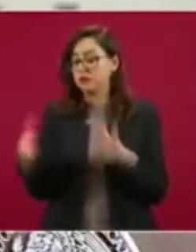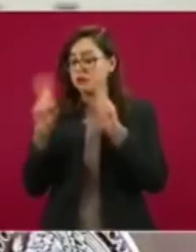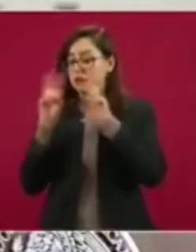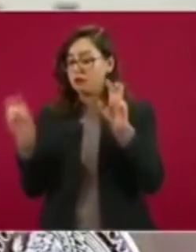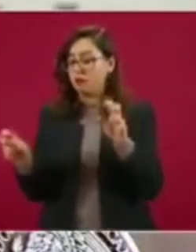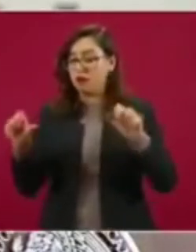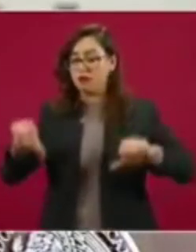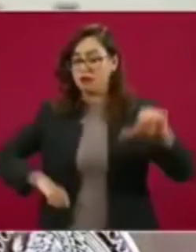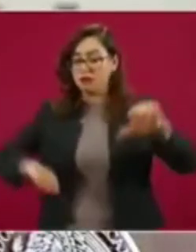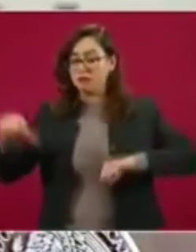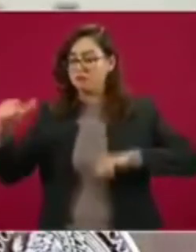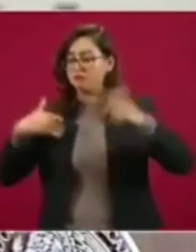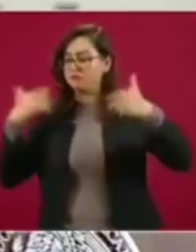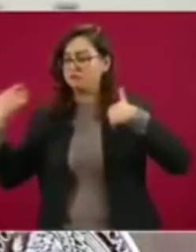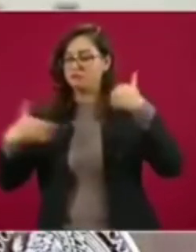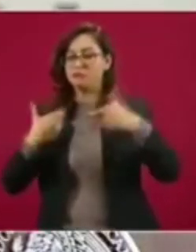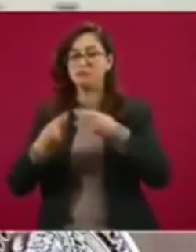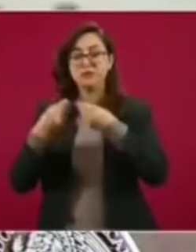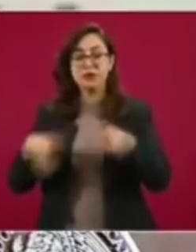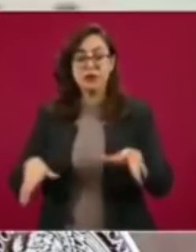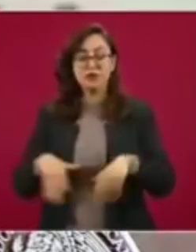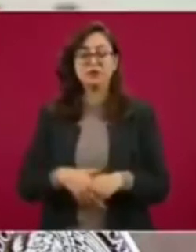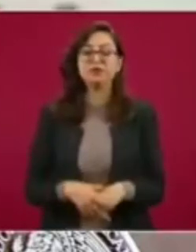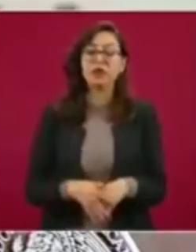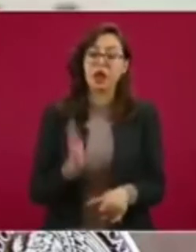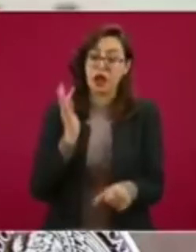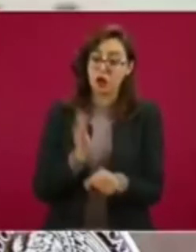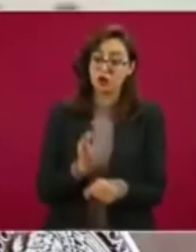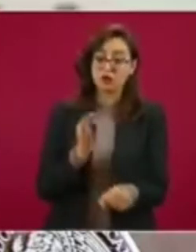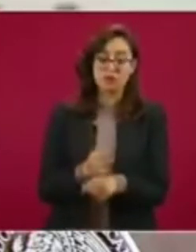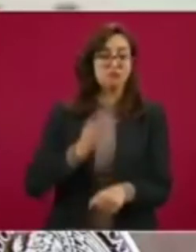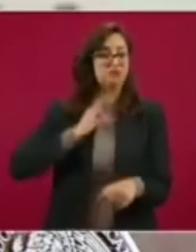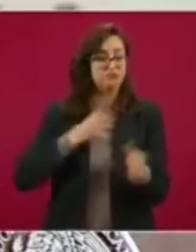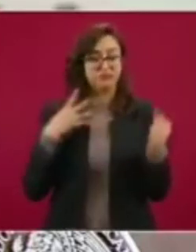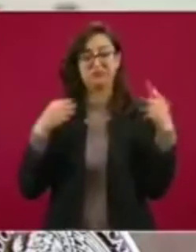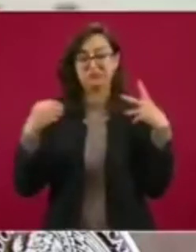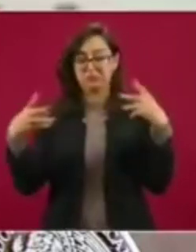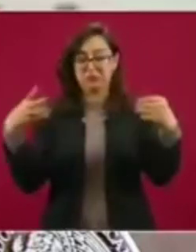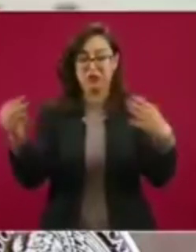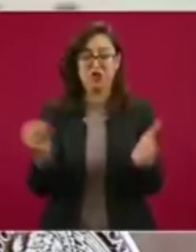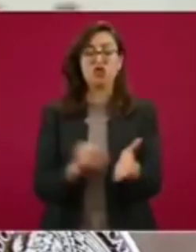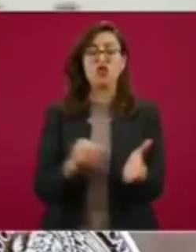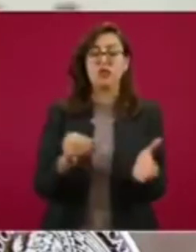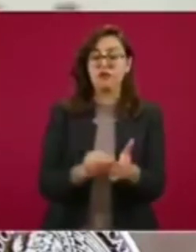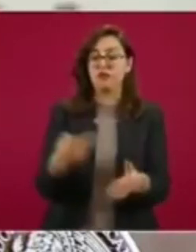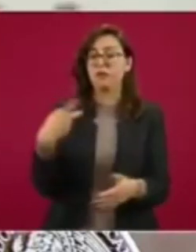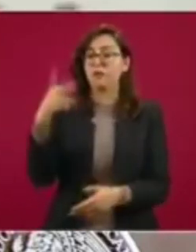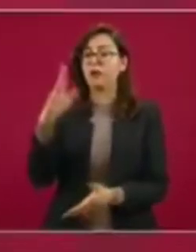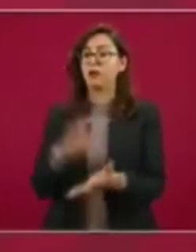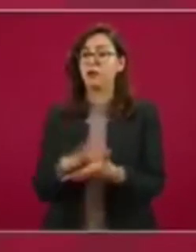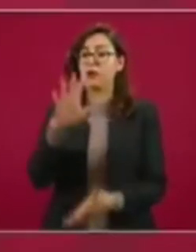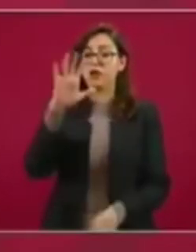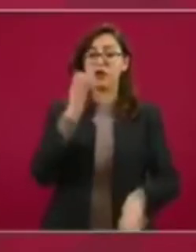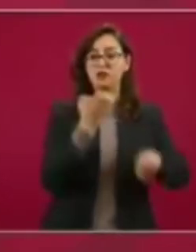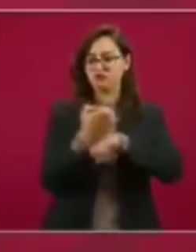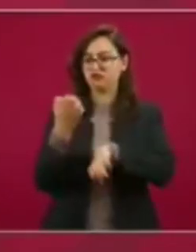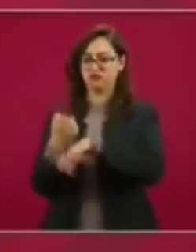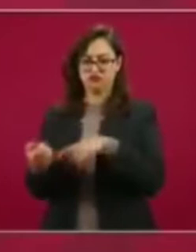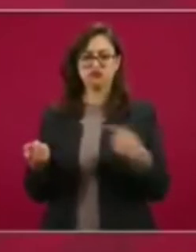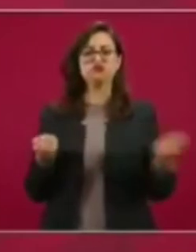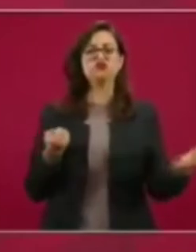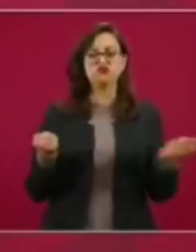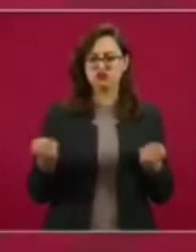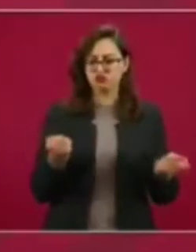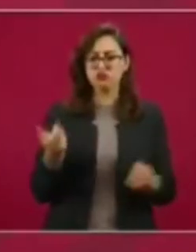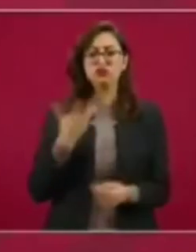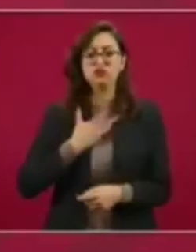epidemia, pero está controlada en la mayoría de las entidades federativas. Nos duelen mucho las